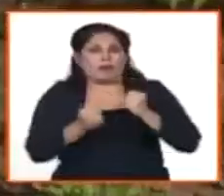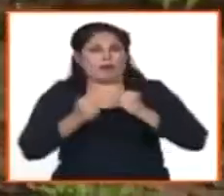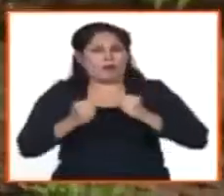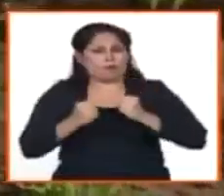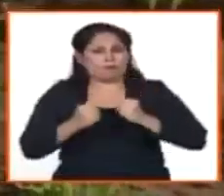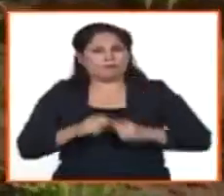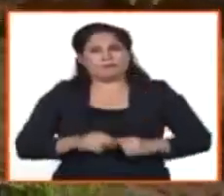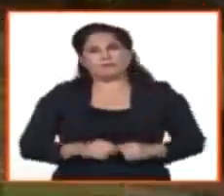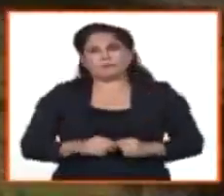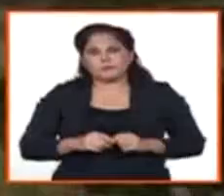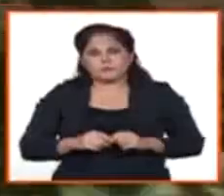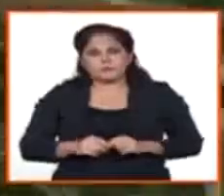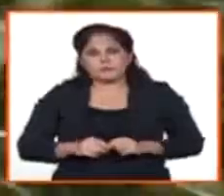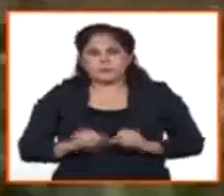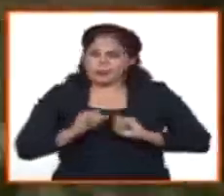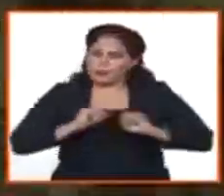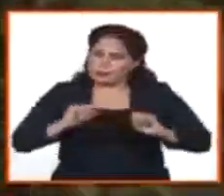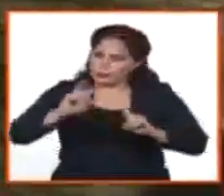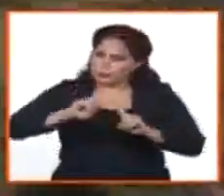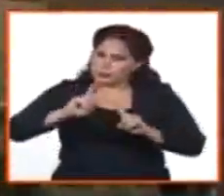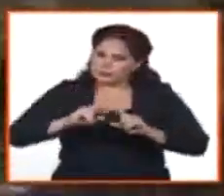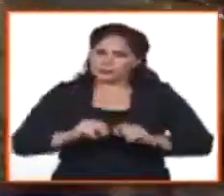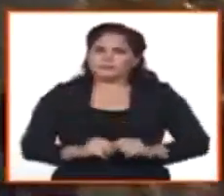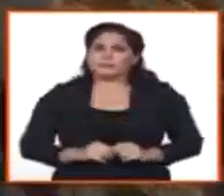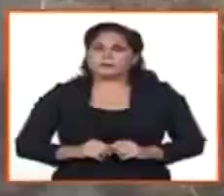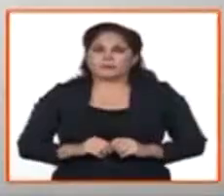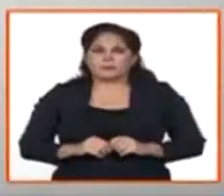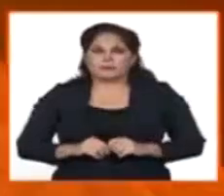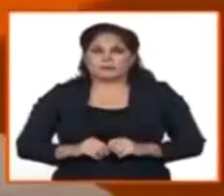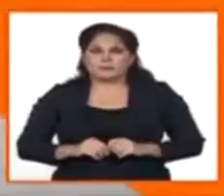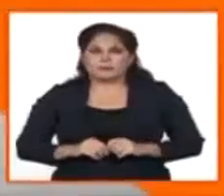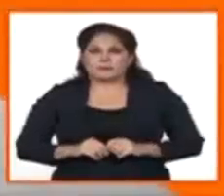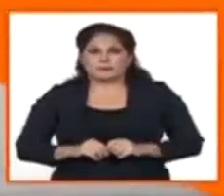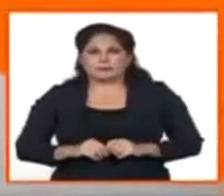Yeter Palmero, Sistema Informativo de la Televisión Cubana.